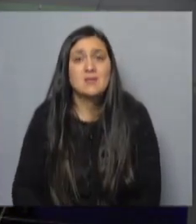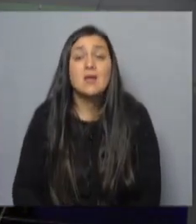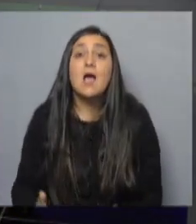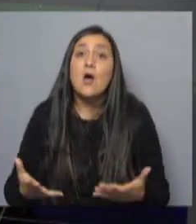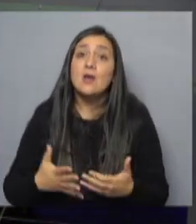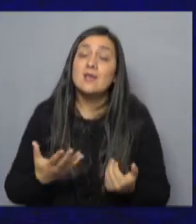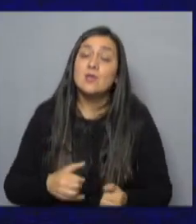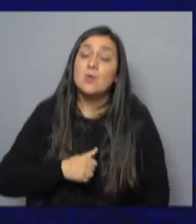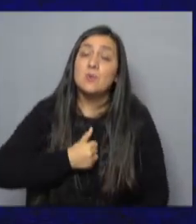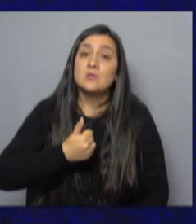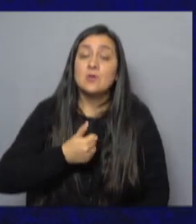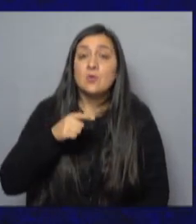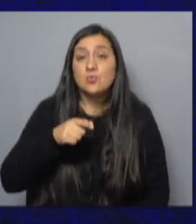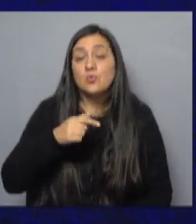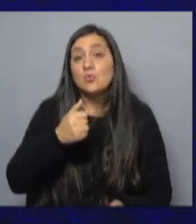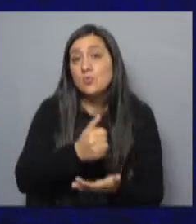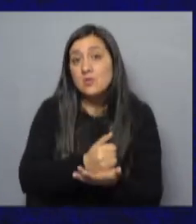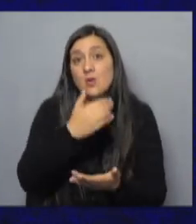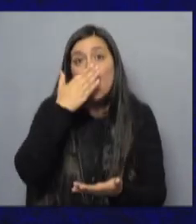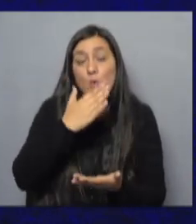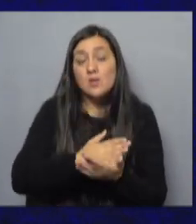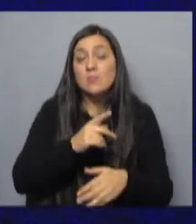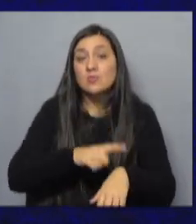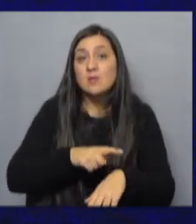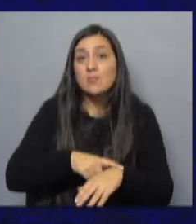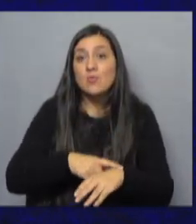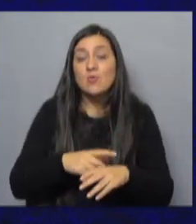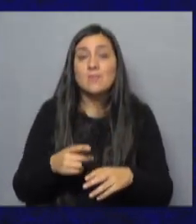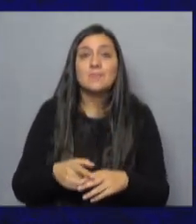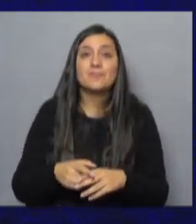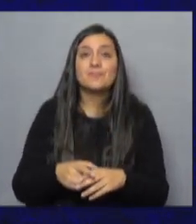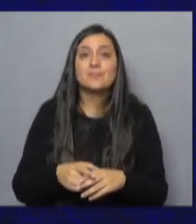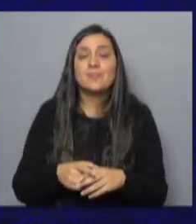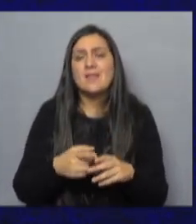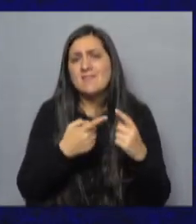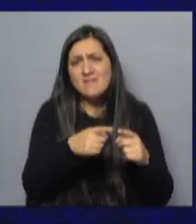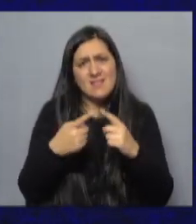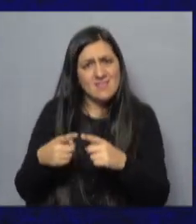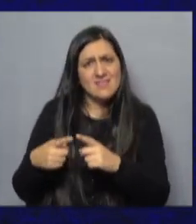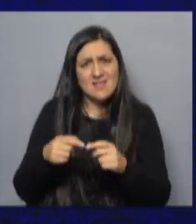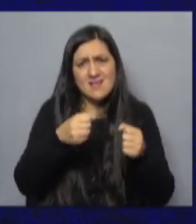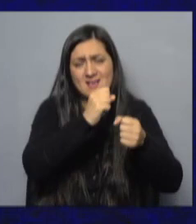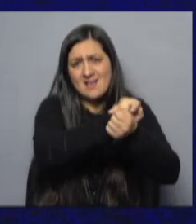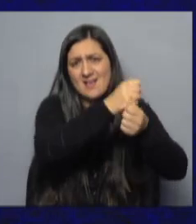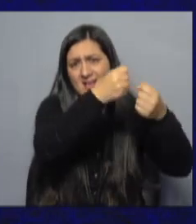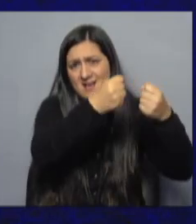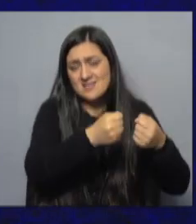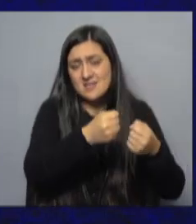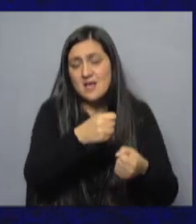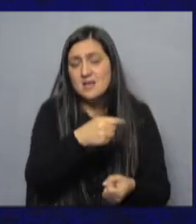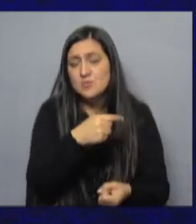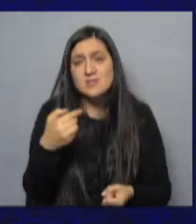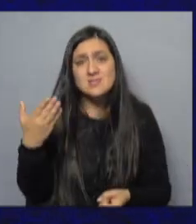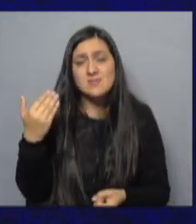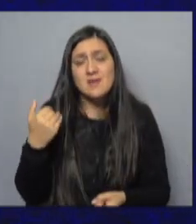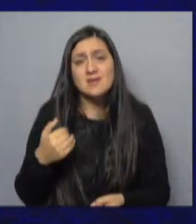vos estuviste en el último tiempo en la cárcel de Punta de Rieles, pasaste por Canelones, también por el Comcar. Hace un par de semanas el